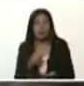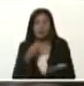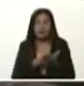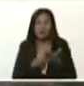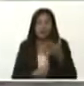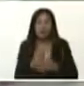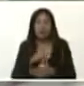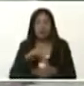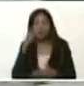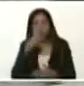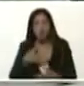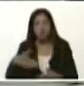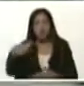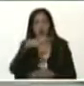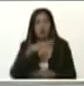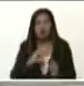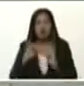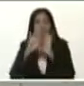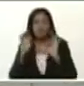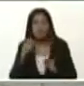invertirla en nuestro pueblo.